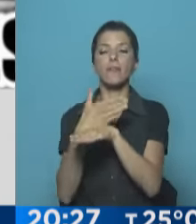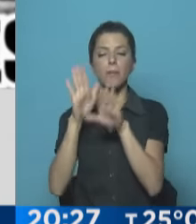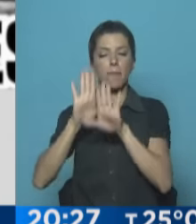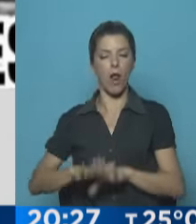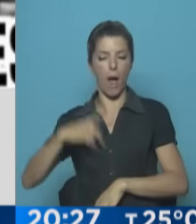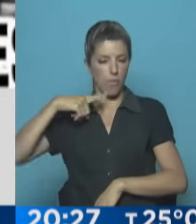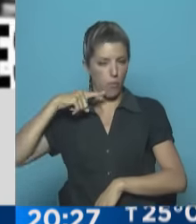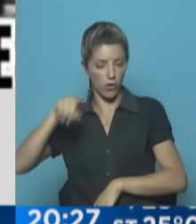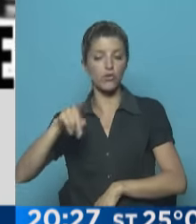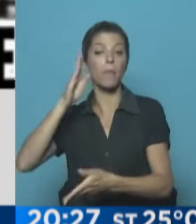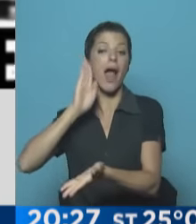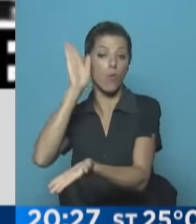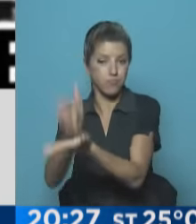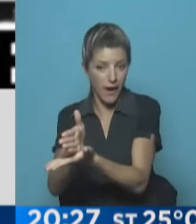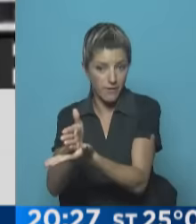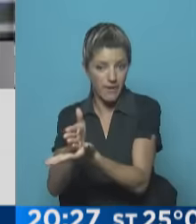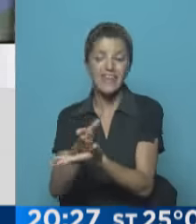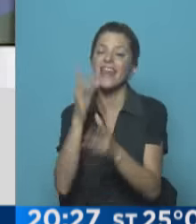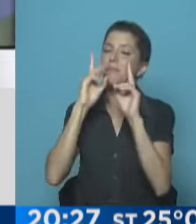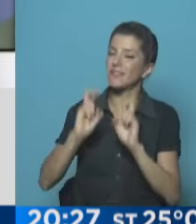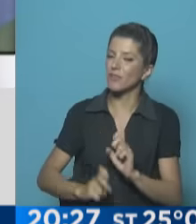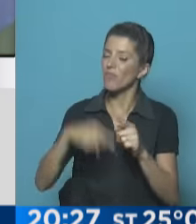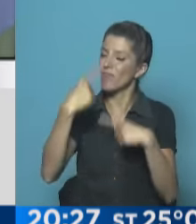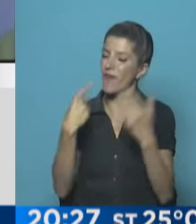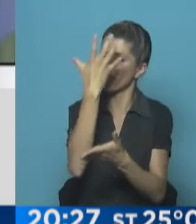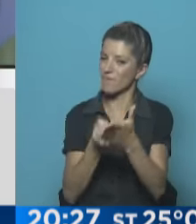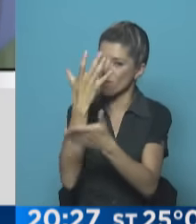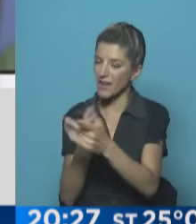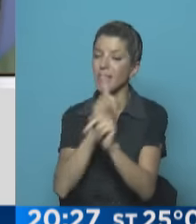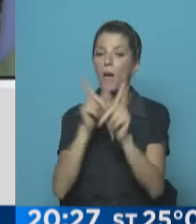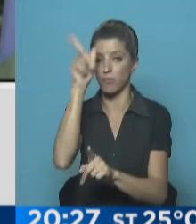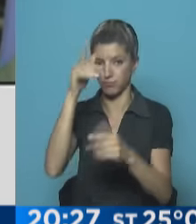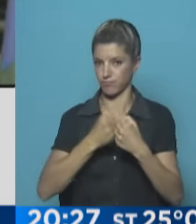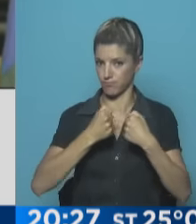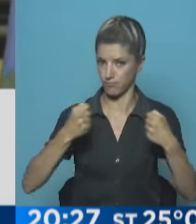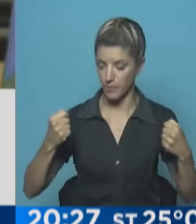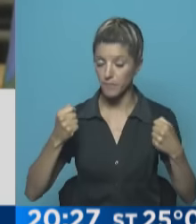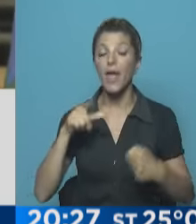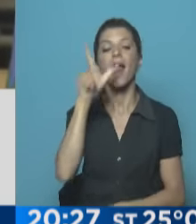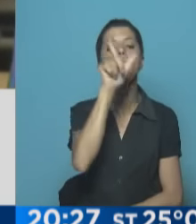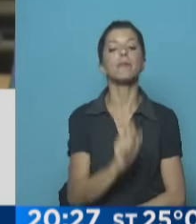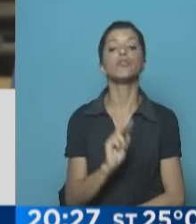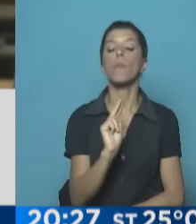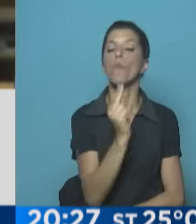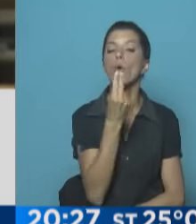con múltiples irregularidades en la investigación y abusos policiales. La víctima murió